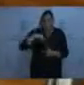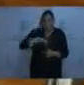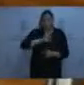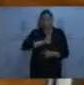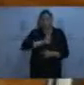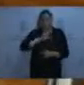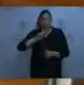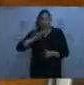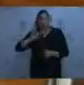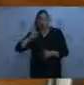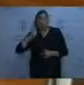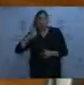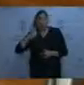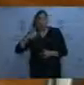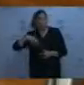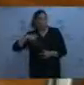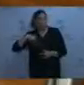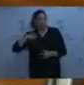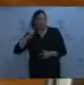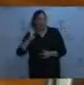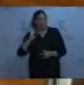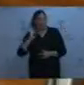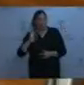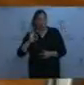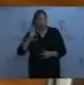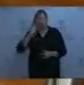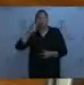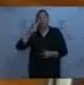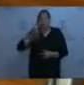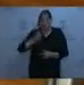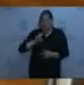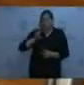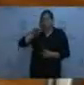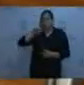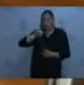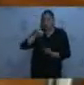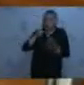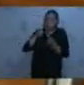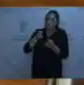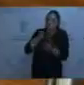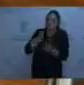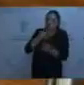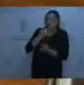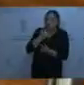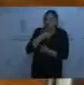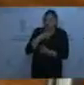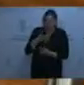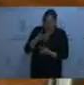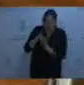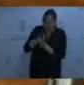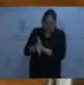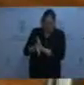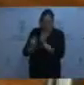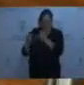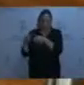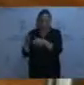doña Lucía Montejo sirve de preámbulo, introducción a lo que ahora voy a decir, que si antes